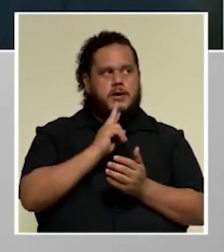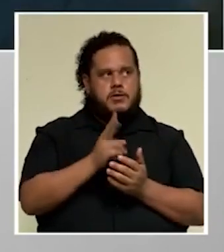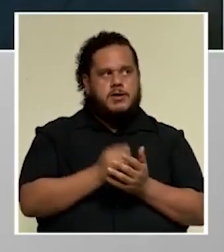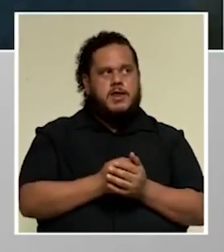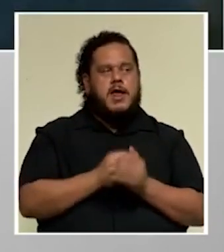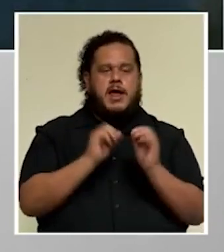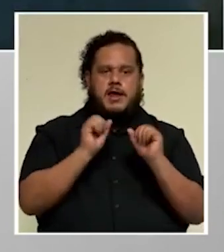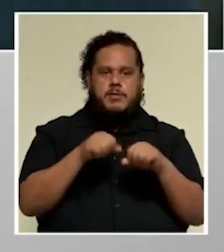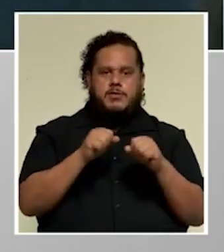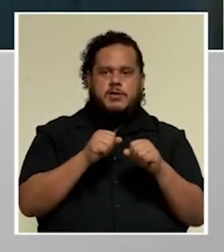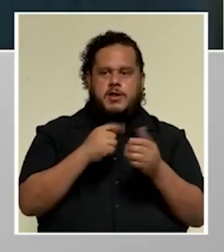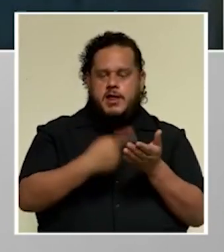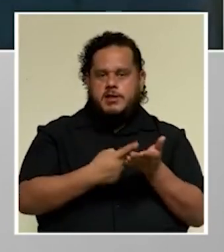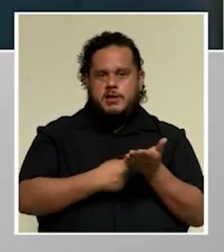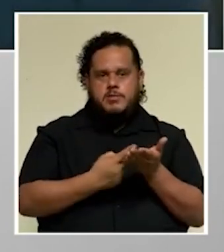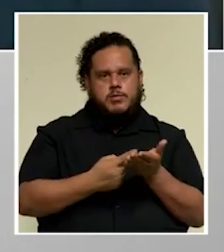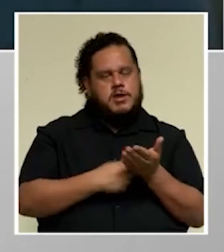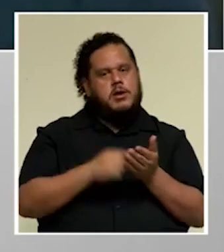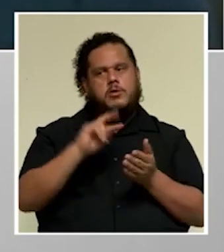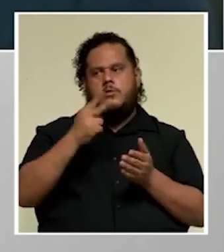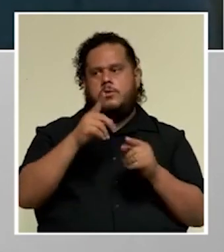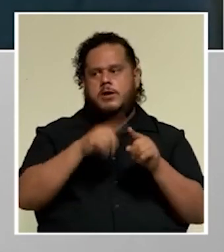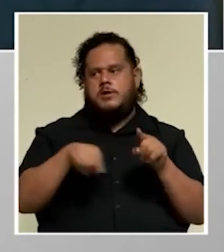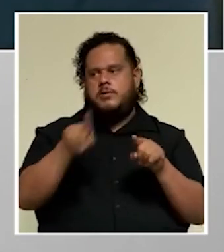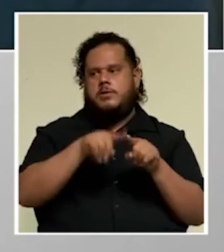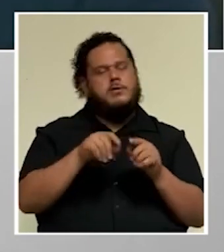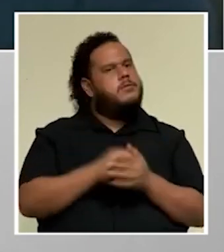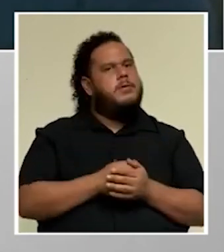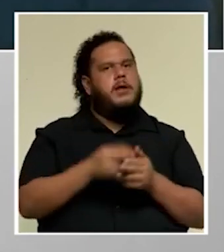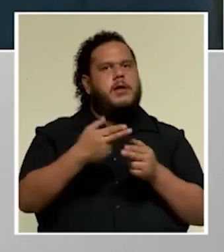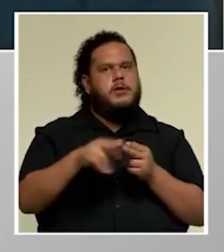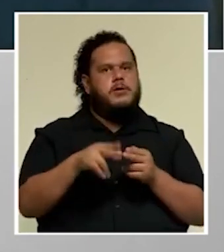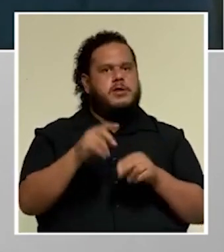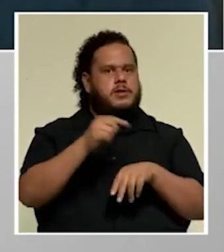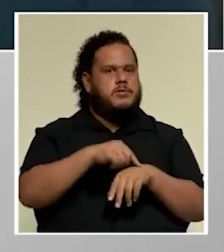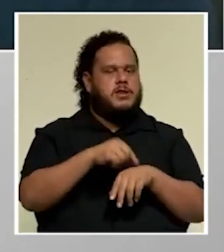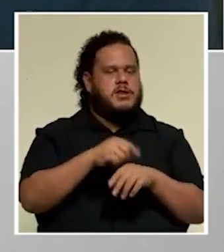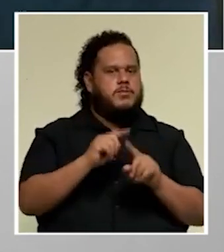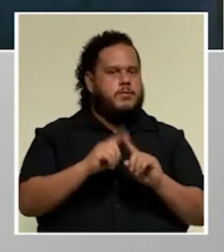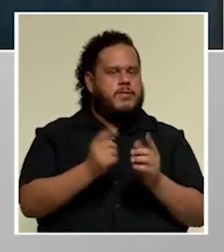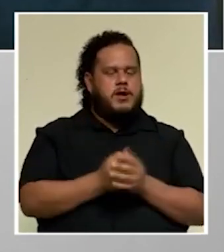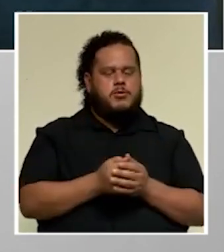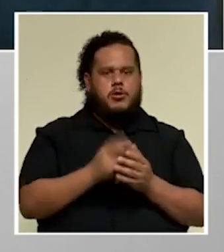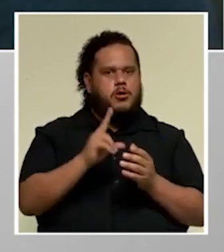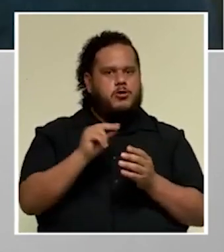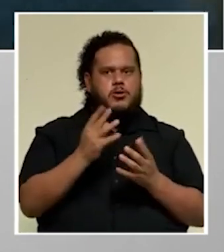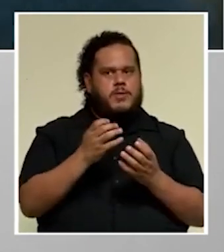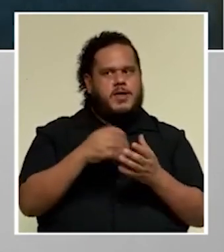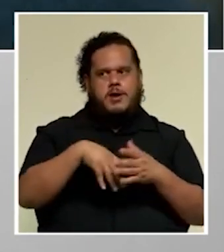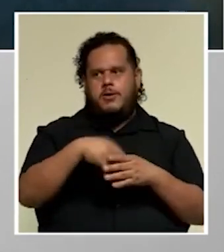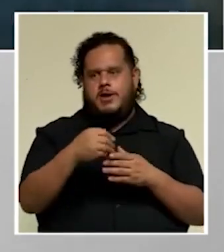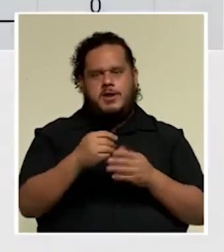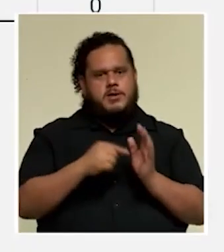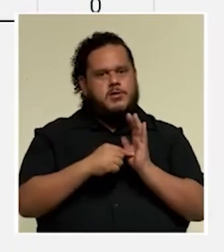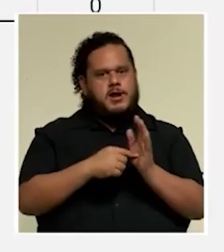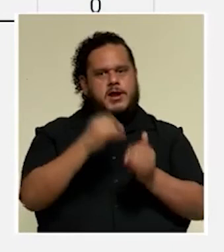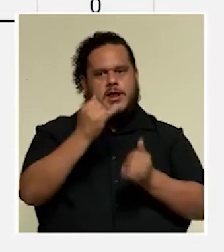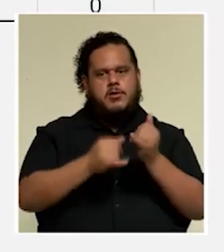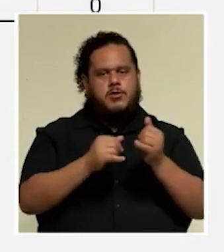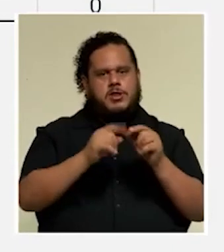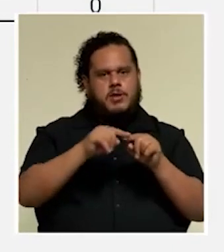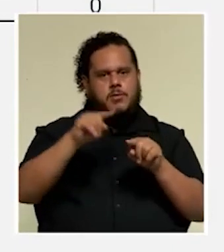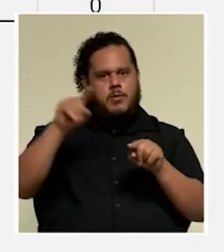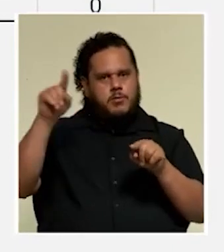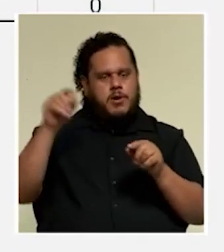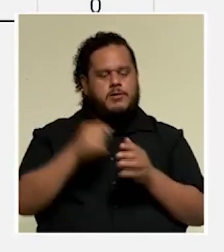en la posibilidad de disputar, digamos, una segunda ronda. Cortísimos de tiempo estamos, Gustavo, pero no me quiero ir sin mostrarles el último cuadro.